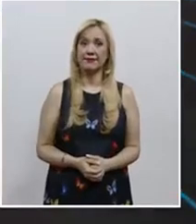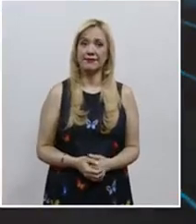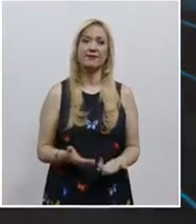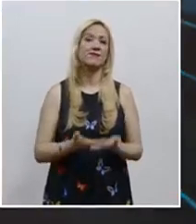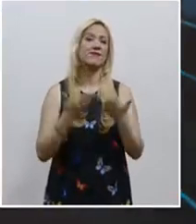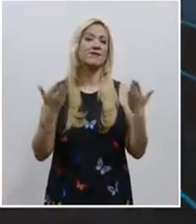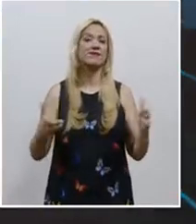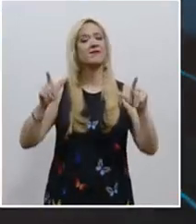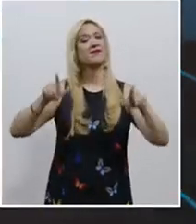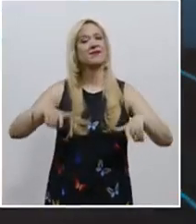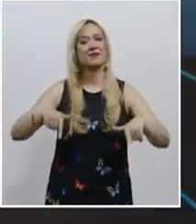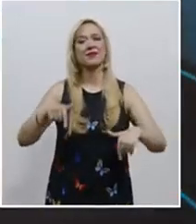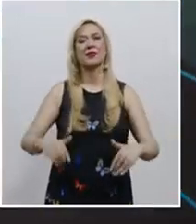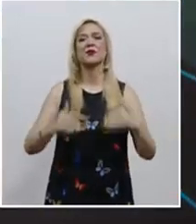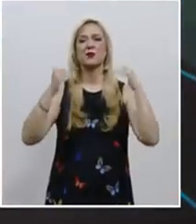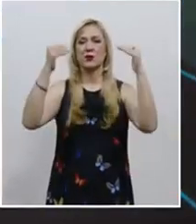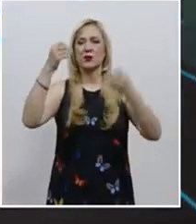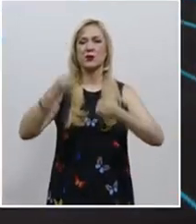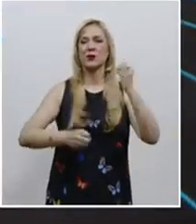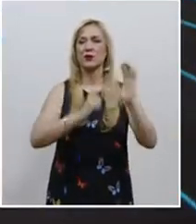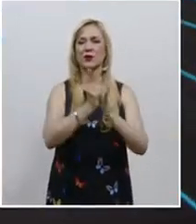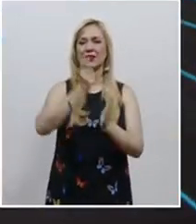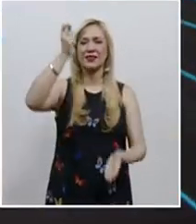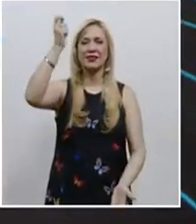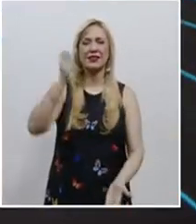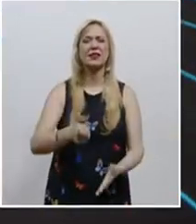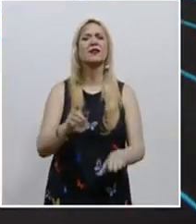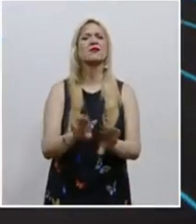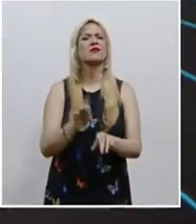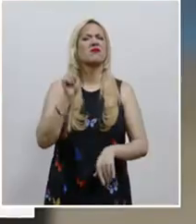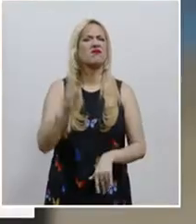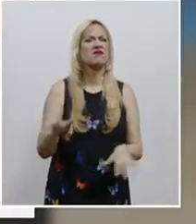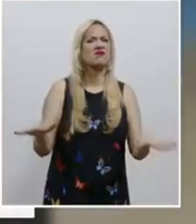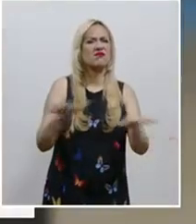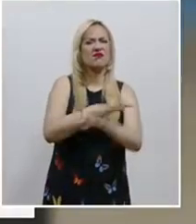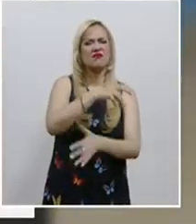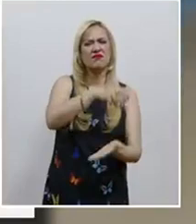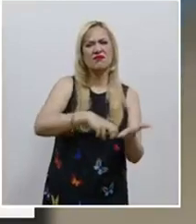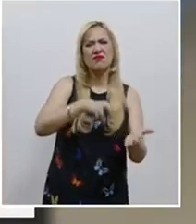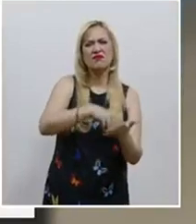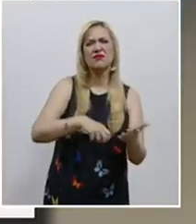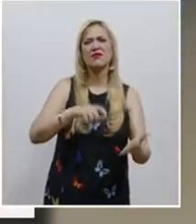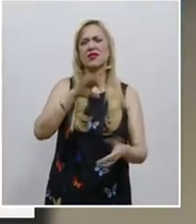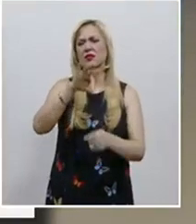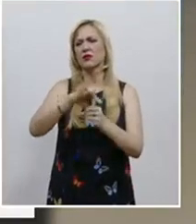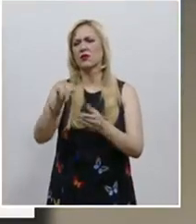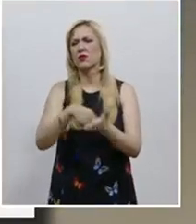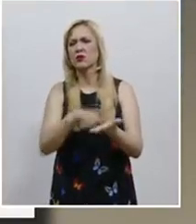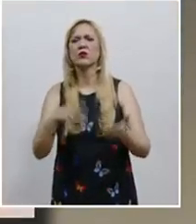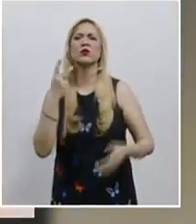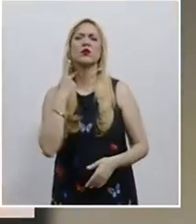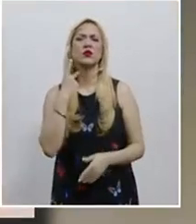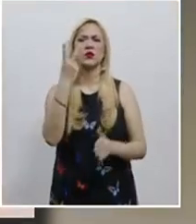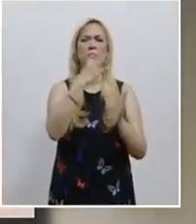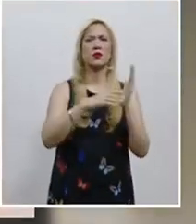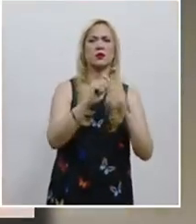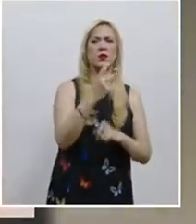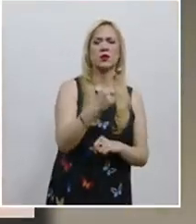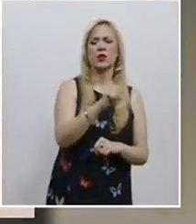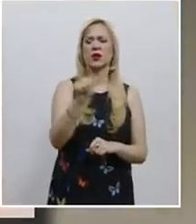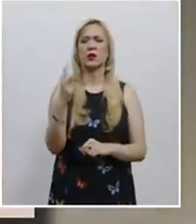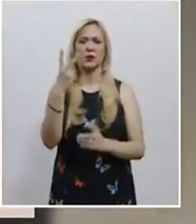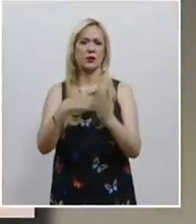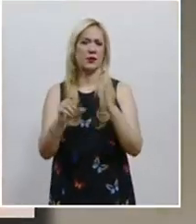Y el micrositio de la Suprema Corte sobre los recursos interpuestos contra la reforma político-electoral 2022-2023 se